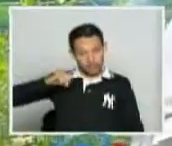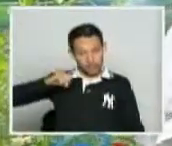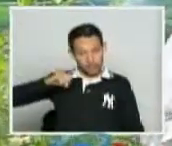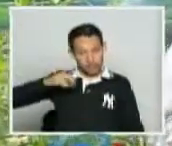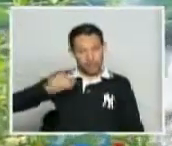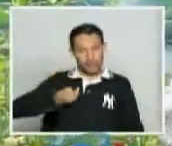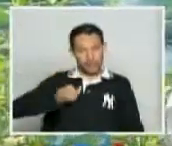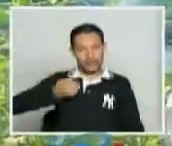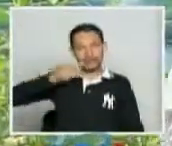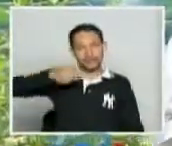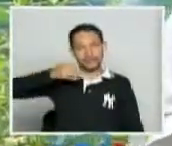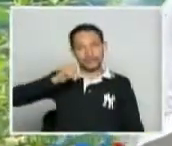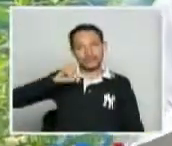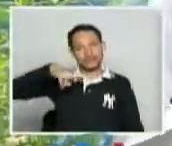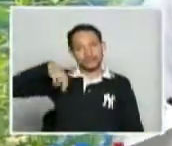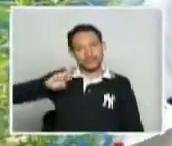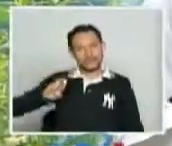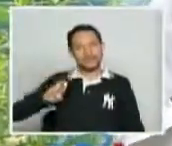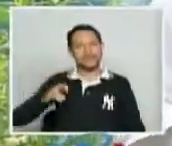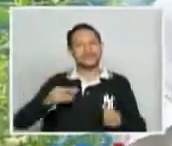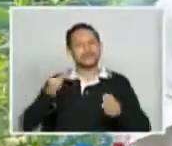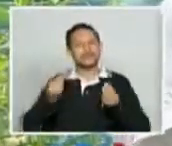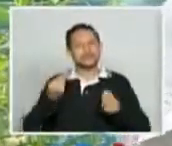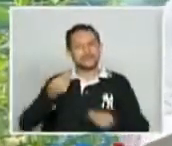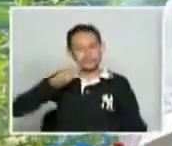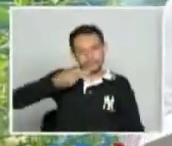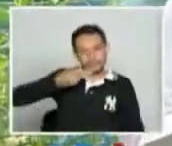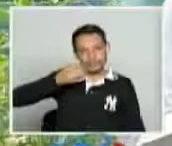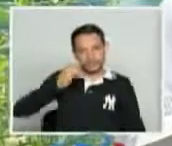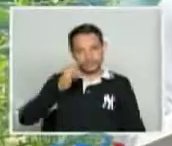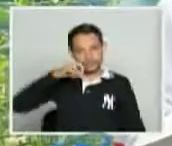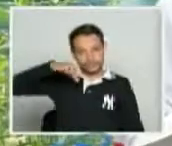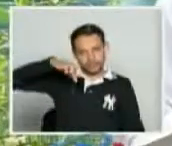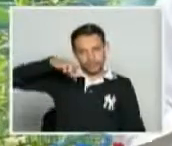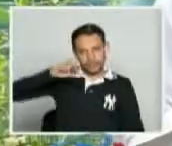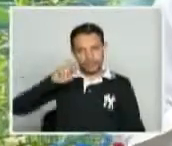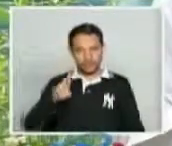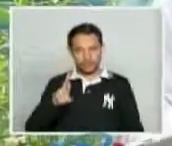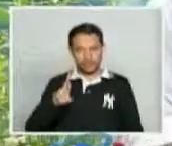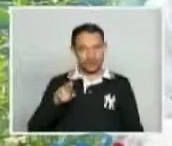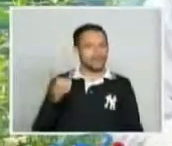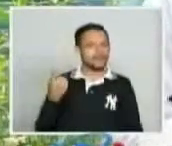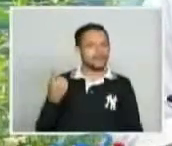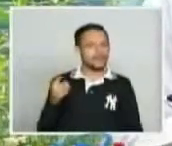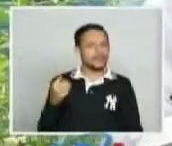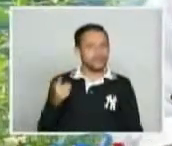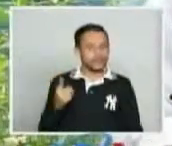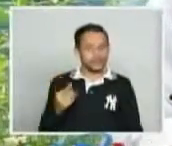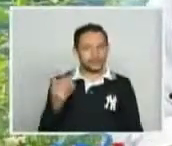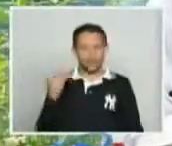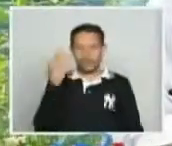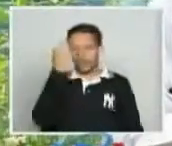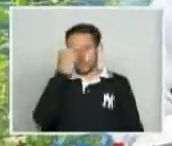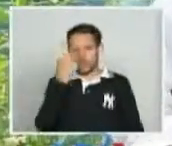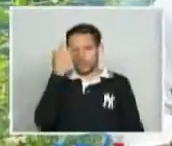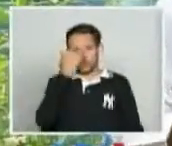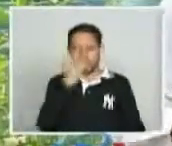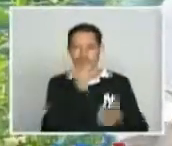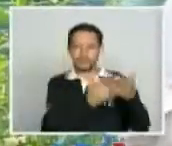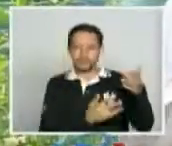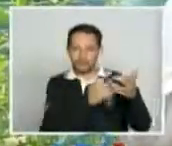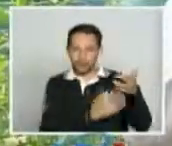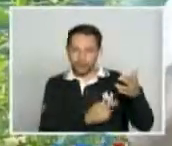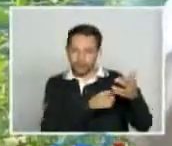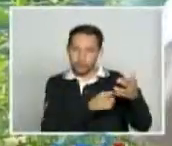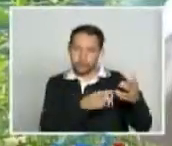mucho. ¿Qué es lo que pasa? En el hipertiroidismo, los exámenes de laboratorio nos